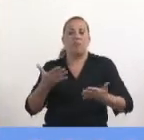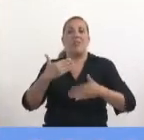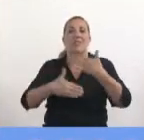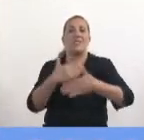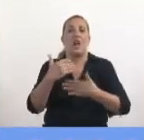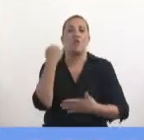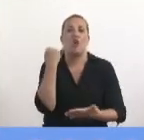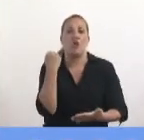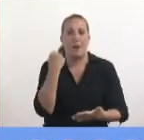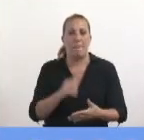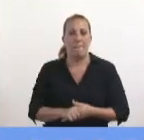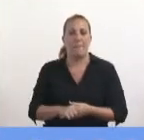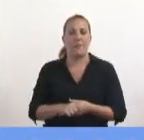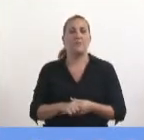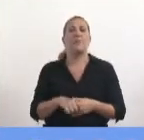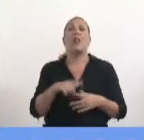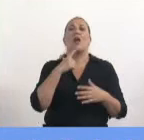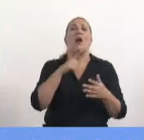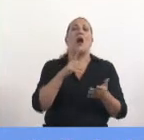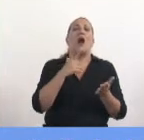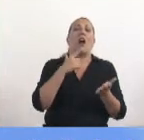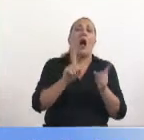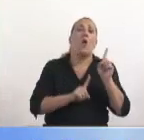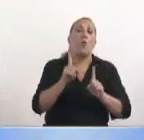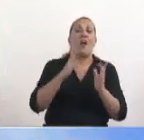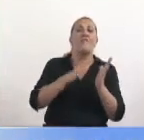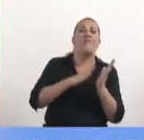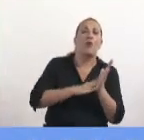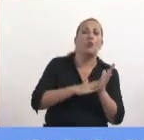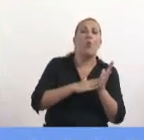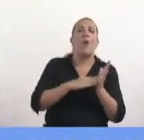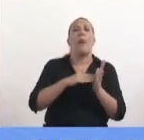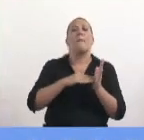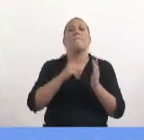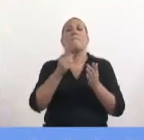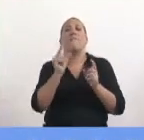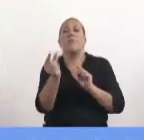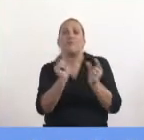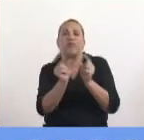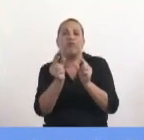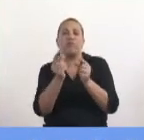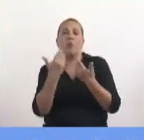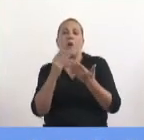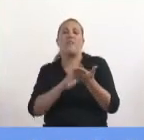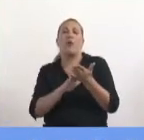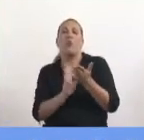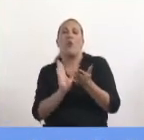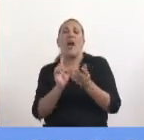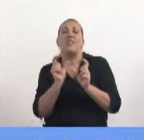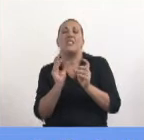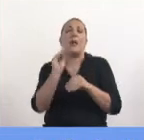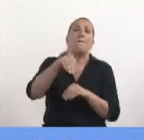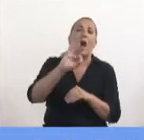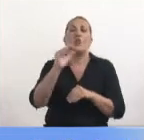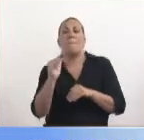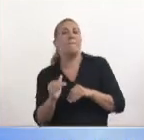Y facturas de más, facturas de menos que nos podamos pasar, es una materia muy, muy pendiente de este país, y que tengamos que